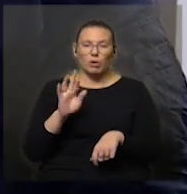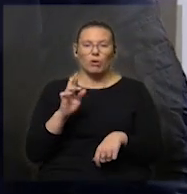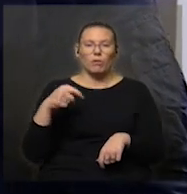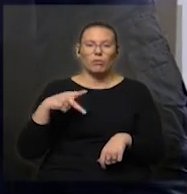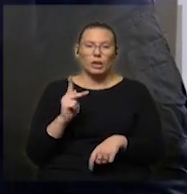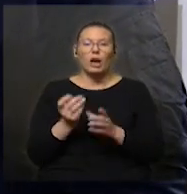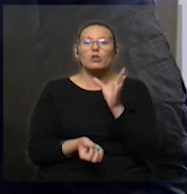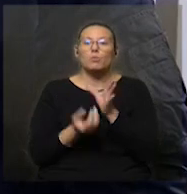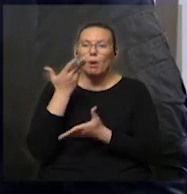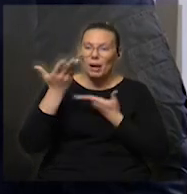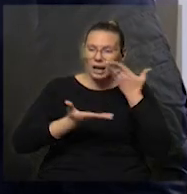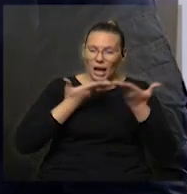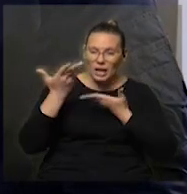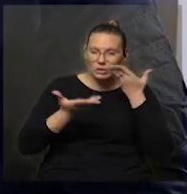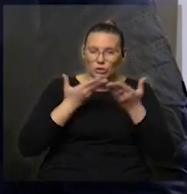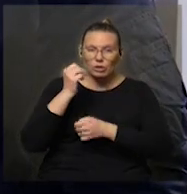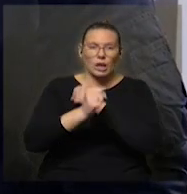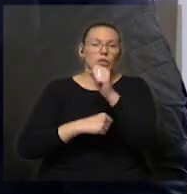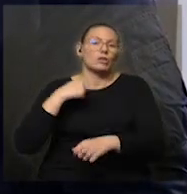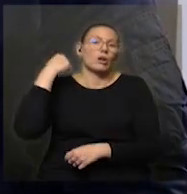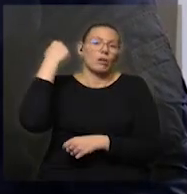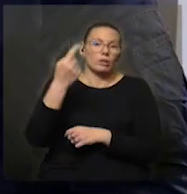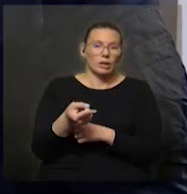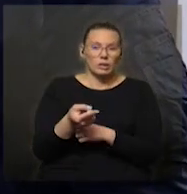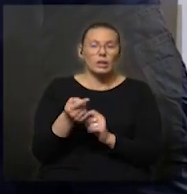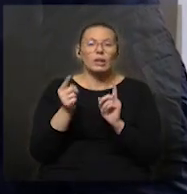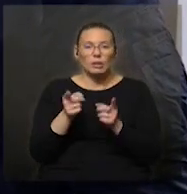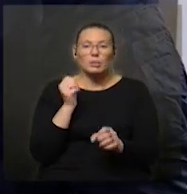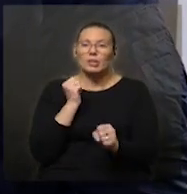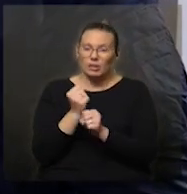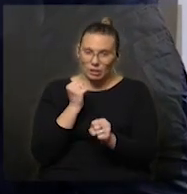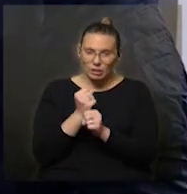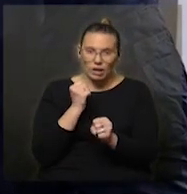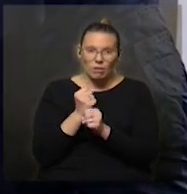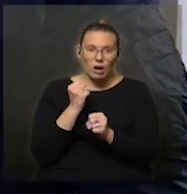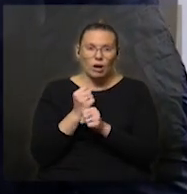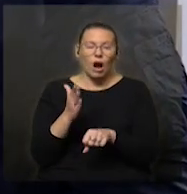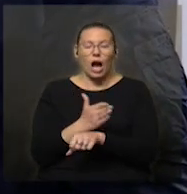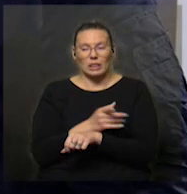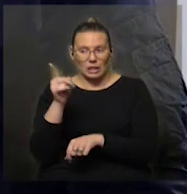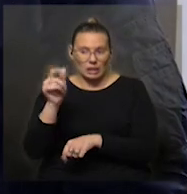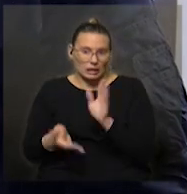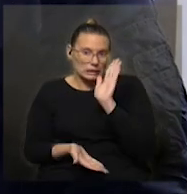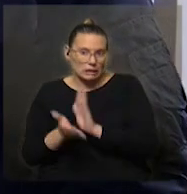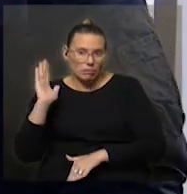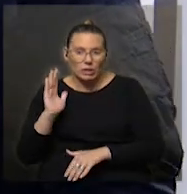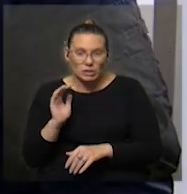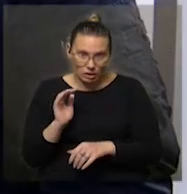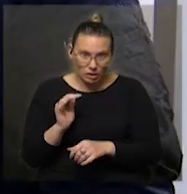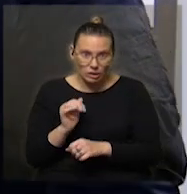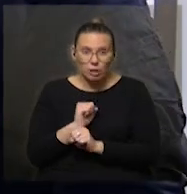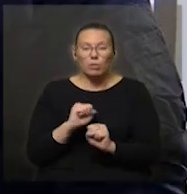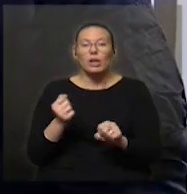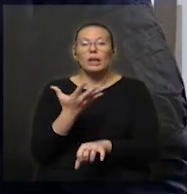nuevas canciones que van a salir seguramente el año que viene. Y a su vez tenemos trabajos antes que Frank se vaya de sacar de